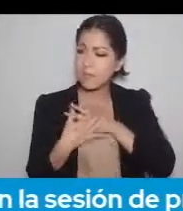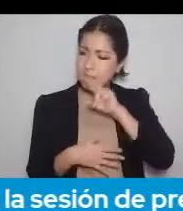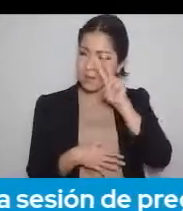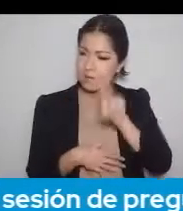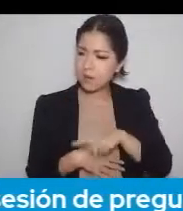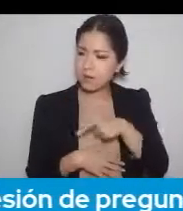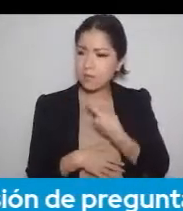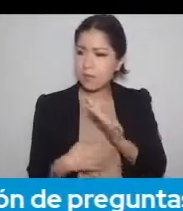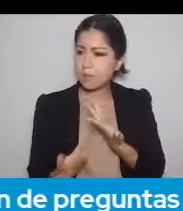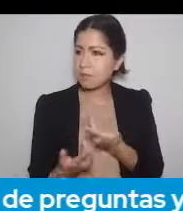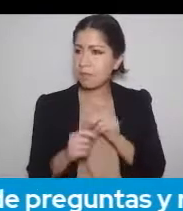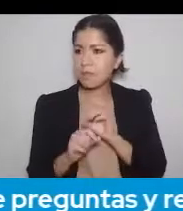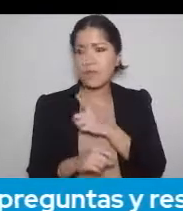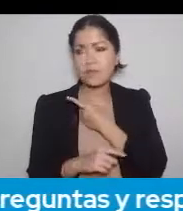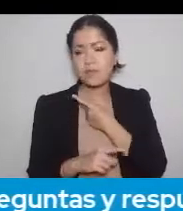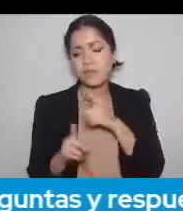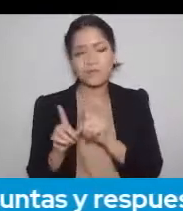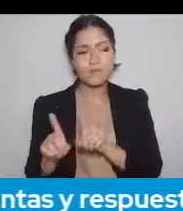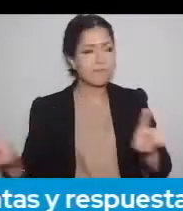No lo entendí.